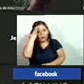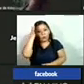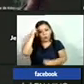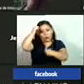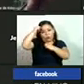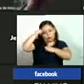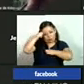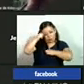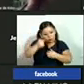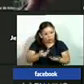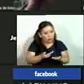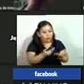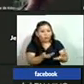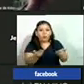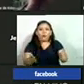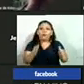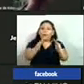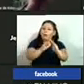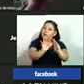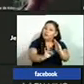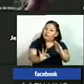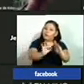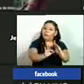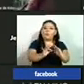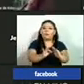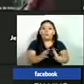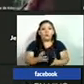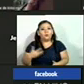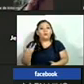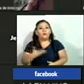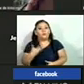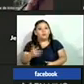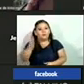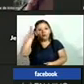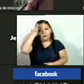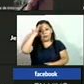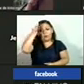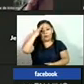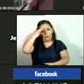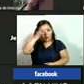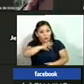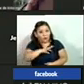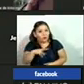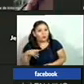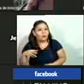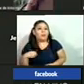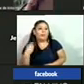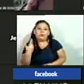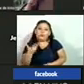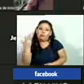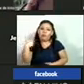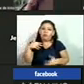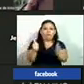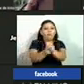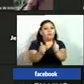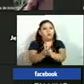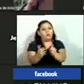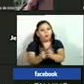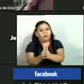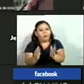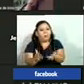todos merecen un lugar digno donde poder vivir y como todos sabemos nuestras familias ya se estaban viendo afectadas por